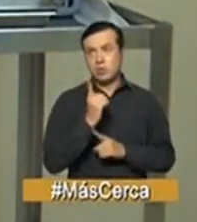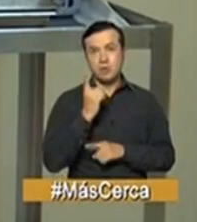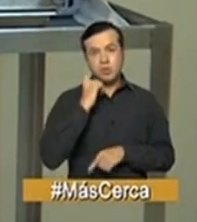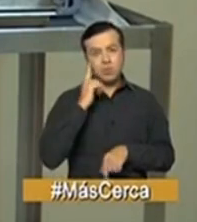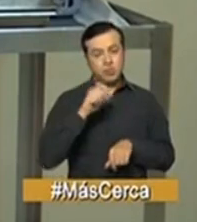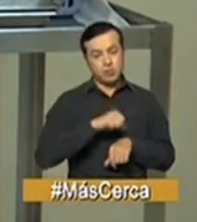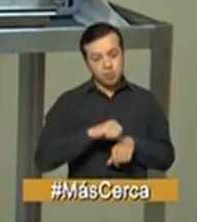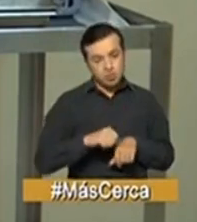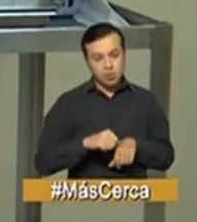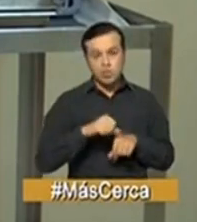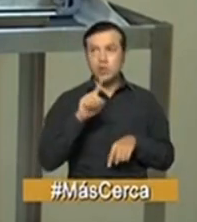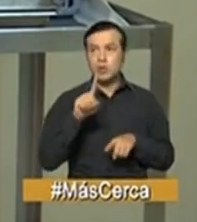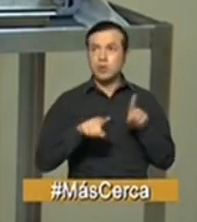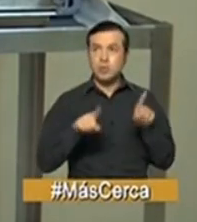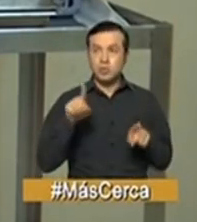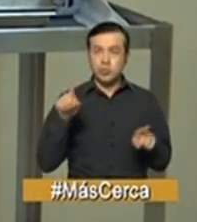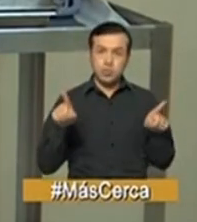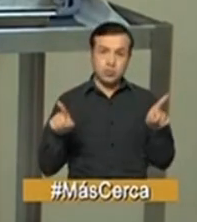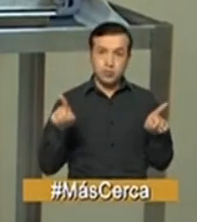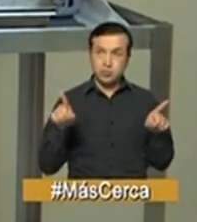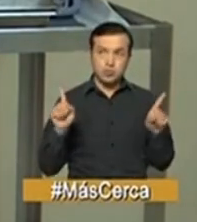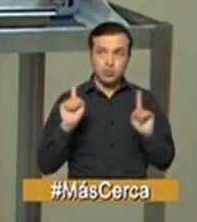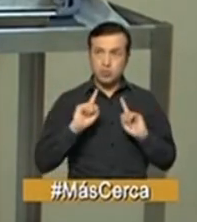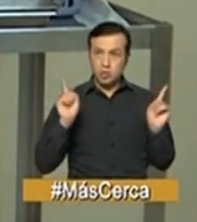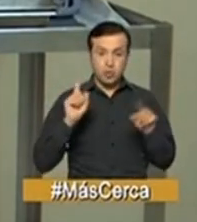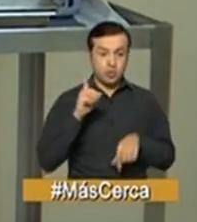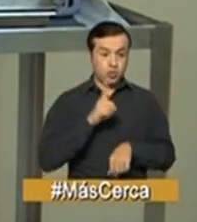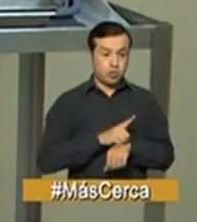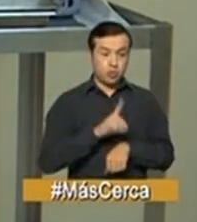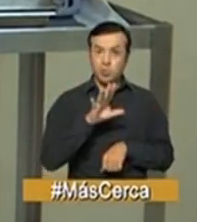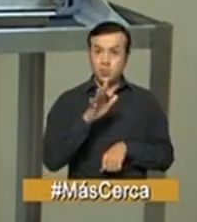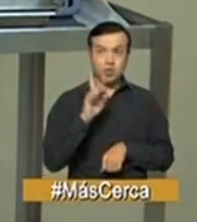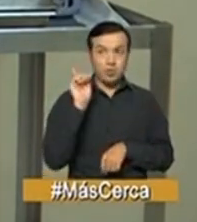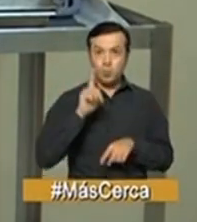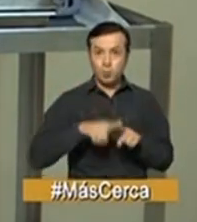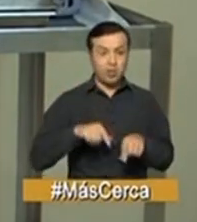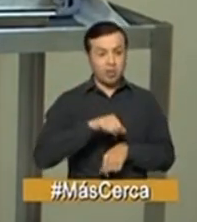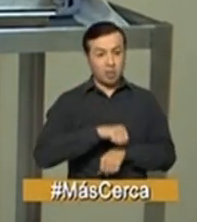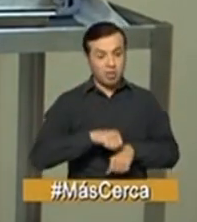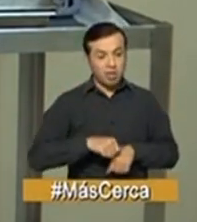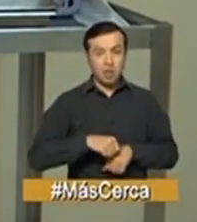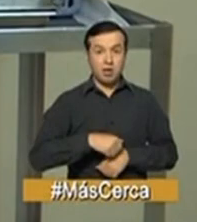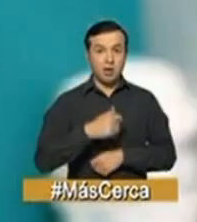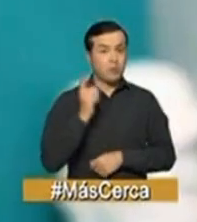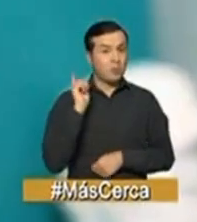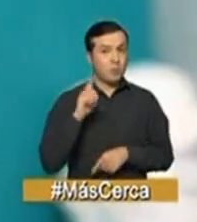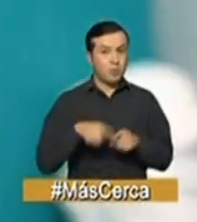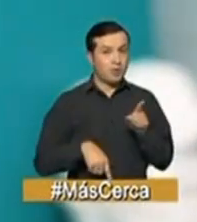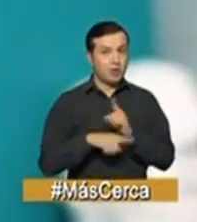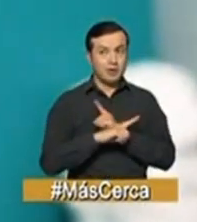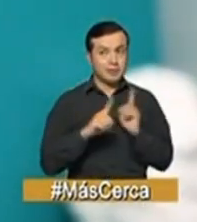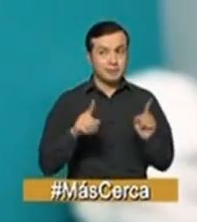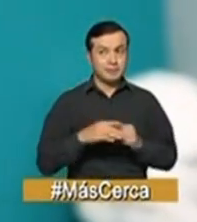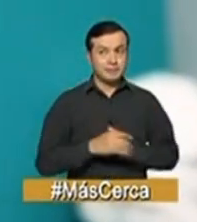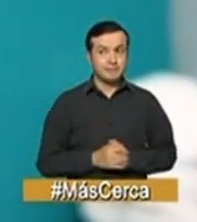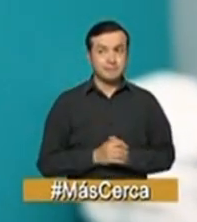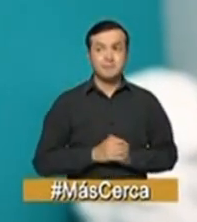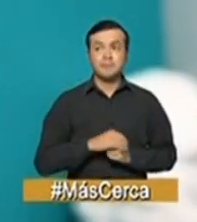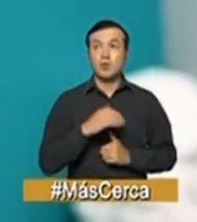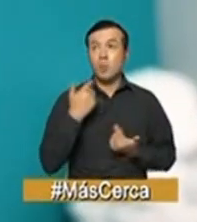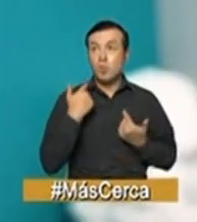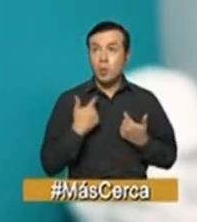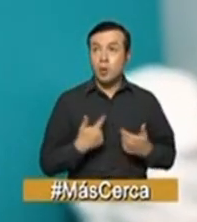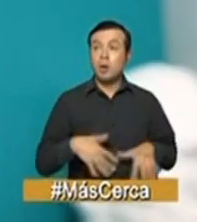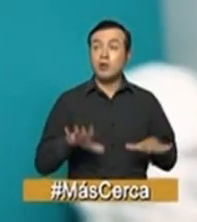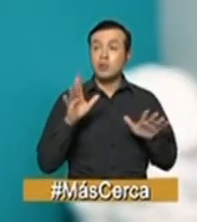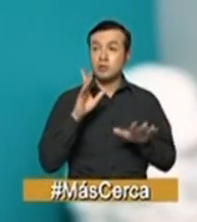Cosmetólogas, dermocosmiatras, no son médicos y no pueden hacer ningún tipo de procedimiento. Toda cirugía